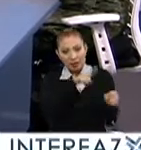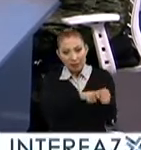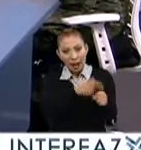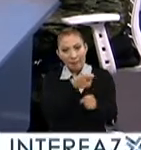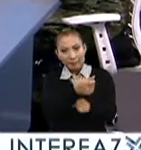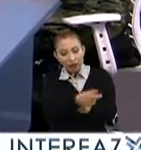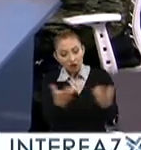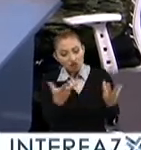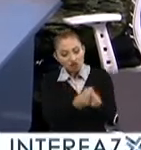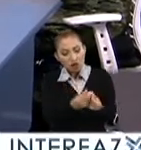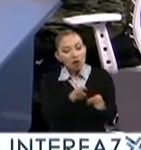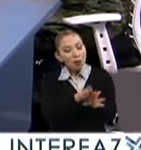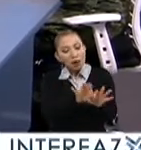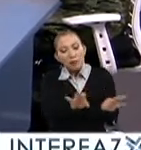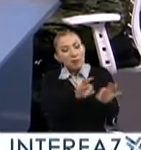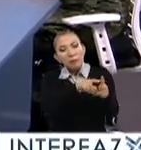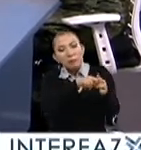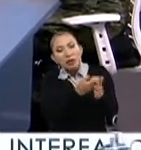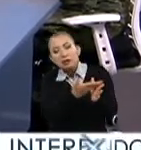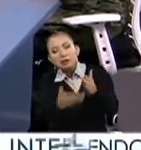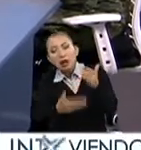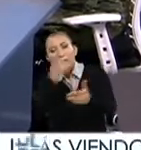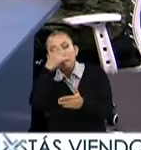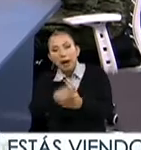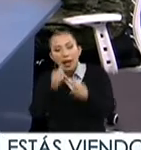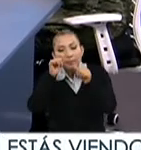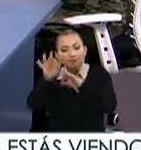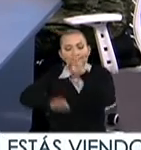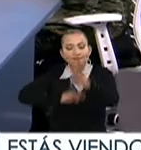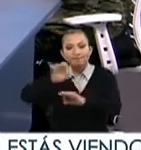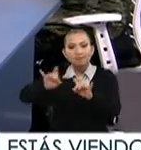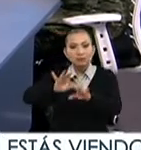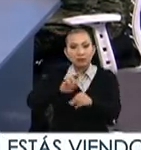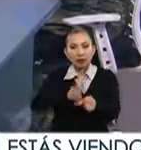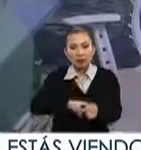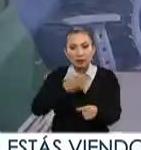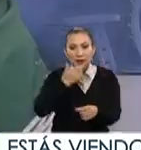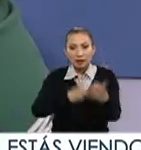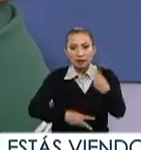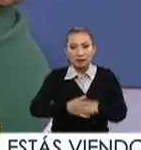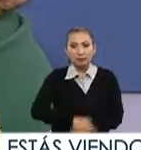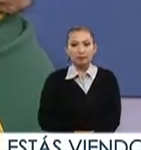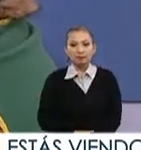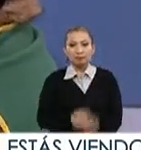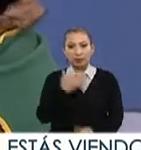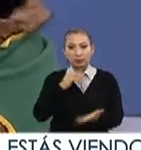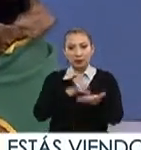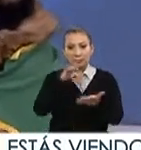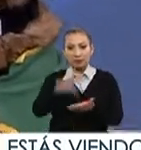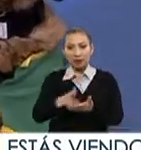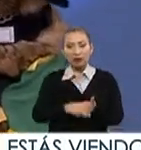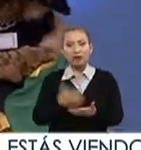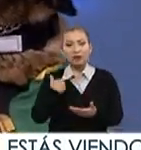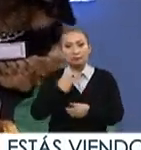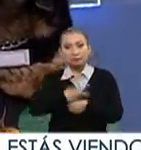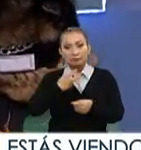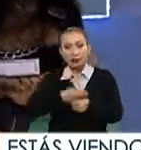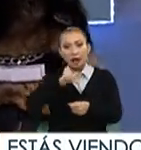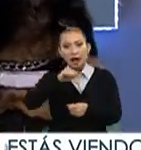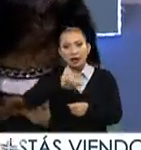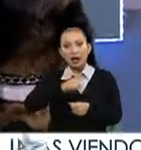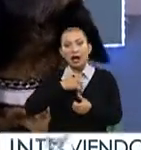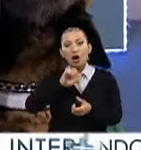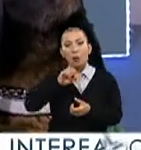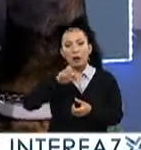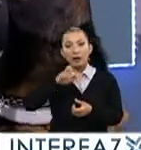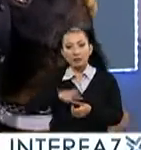cómo surge y cuál es la relevancia que tienen para poder atender estos desastres naturales. Bienvenido. Bienvenido, muchas gracias por la invitación, señorita Ana. Muchas